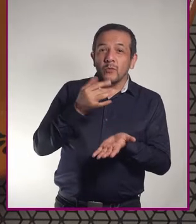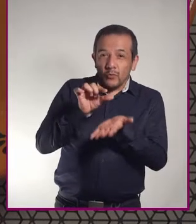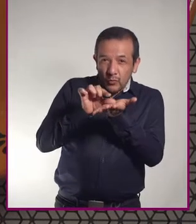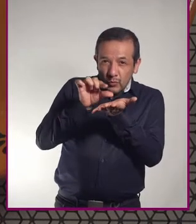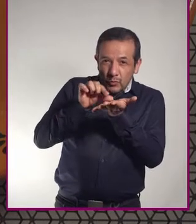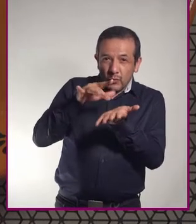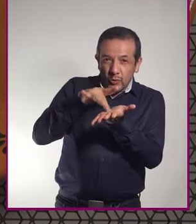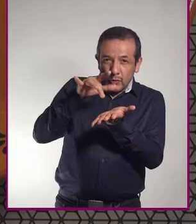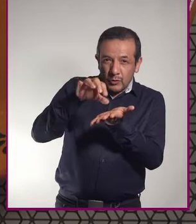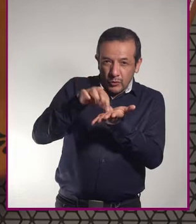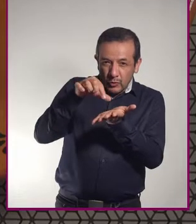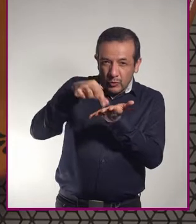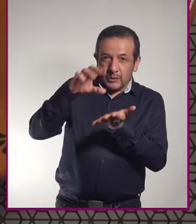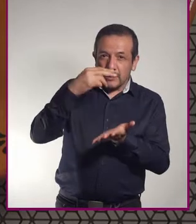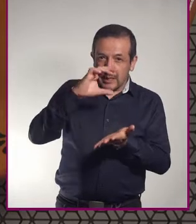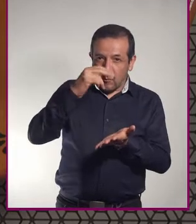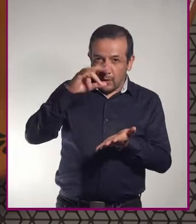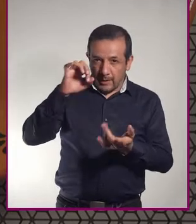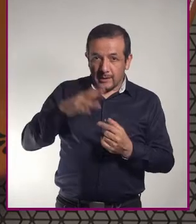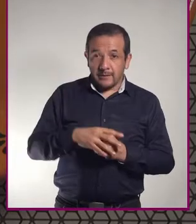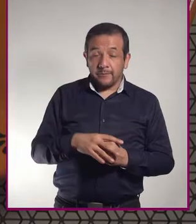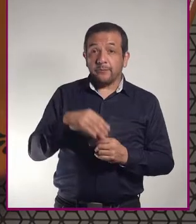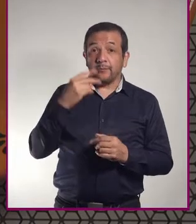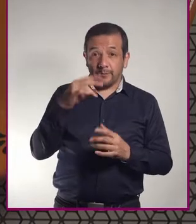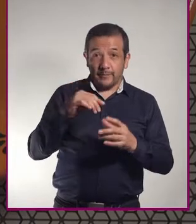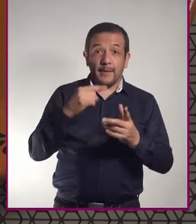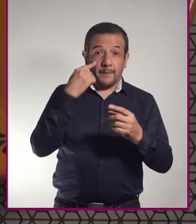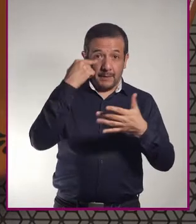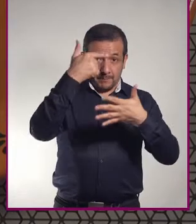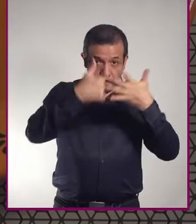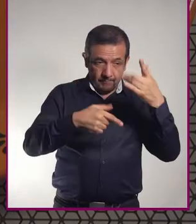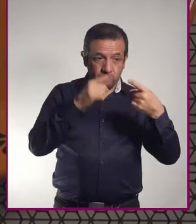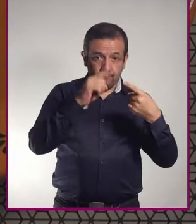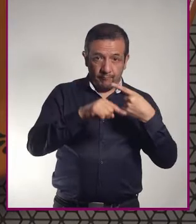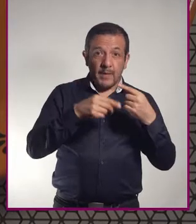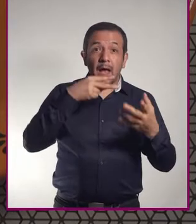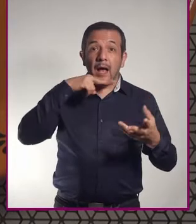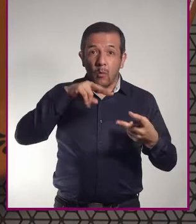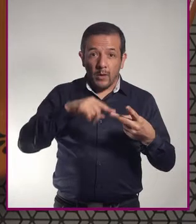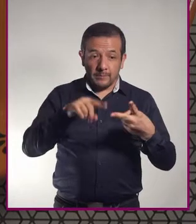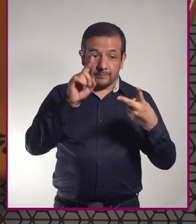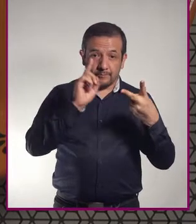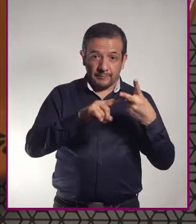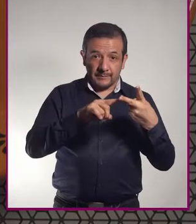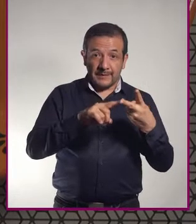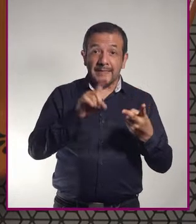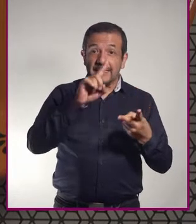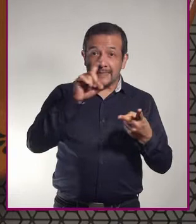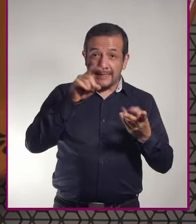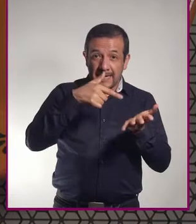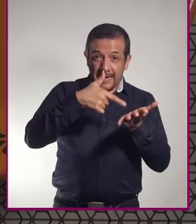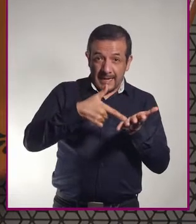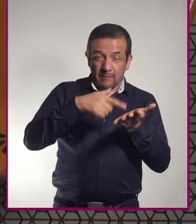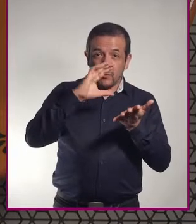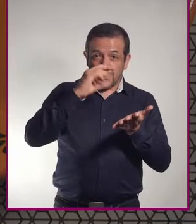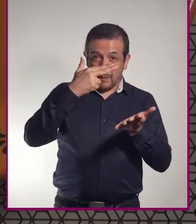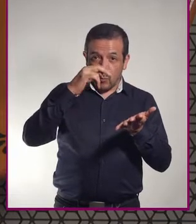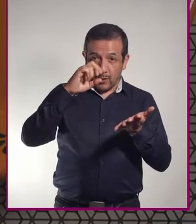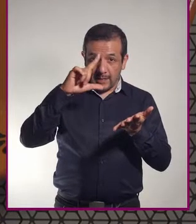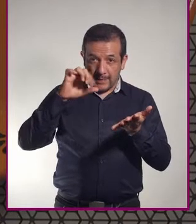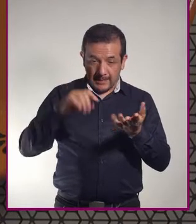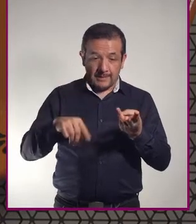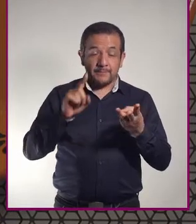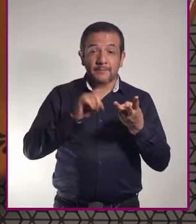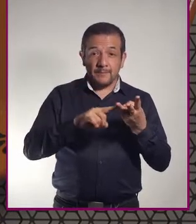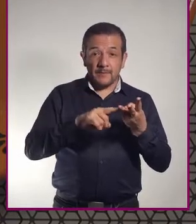Ingredientes: 2 aguacates maduros, 100 gramos de chapulines, jugo